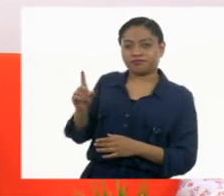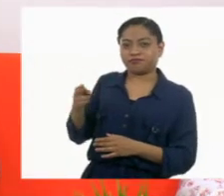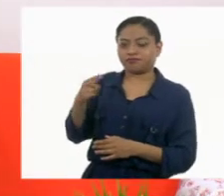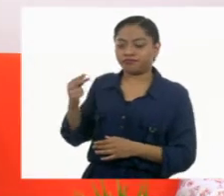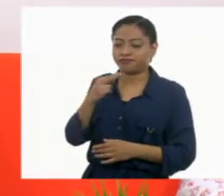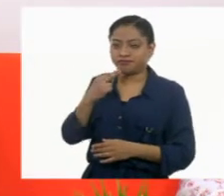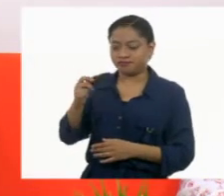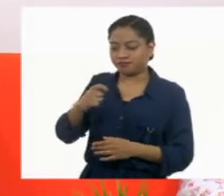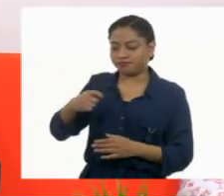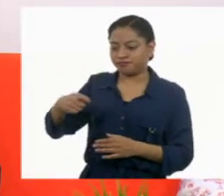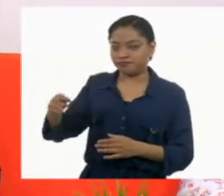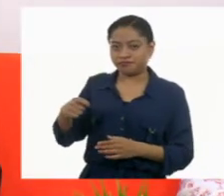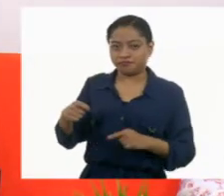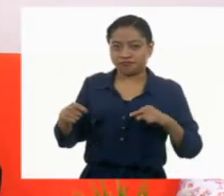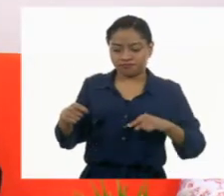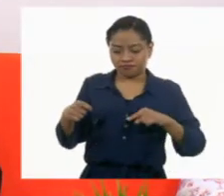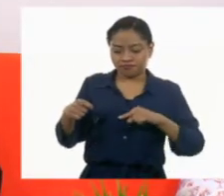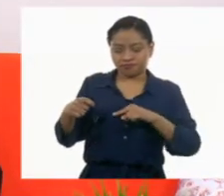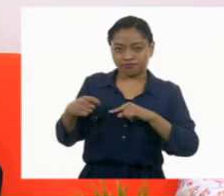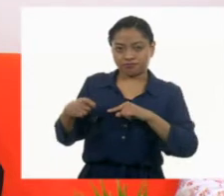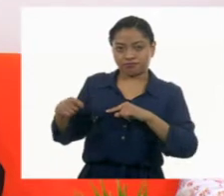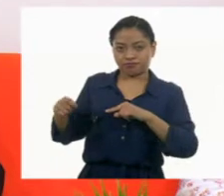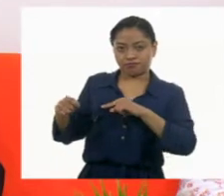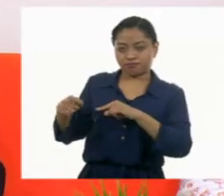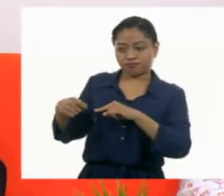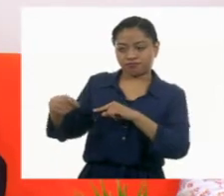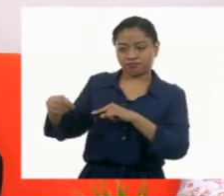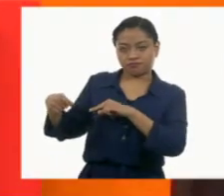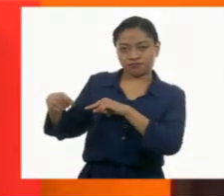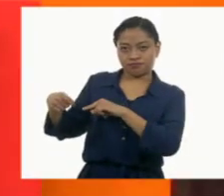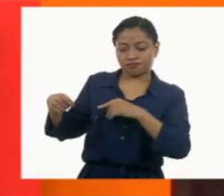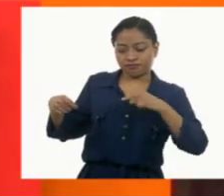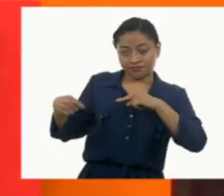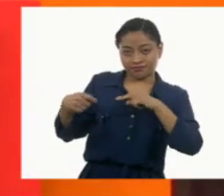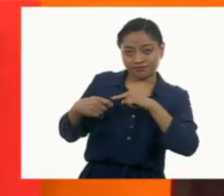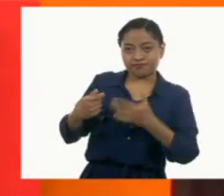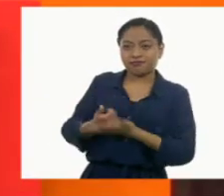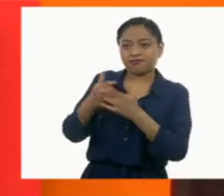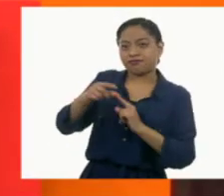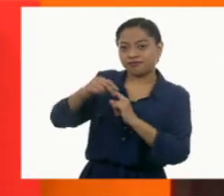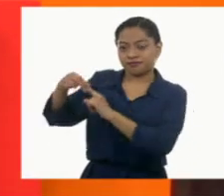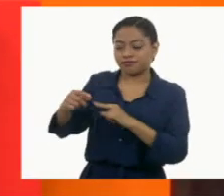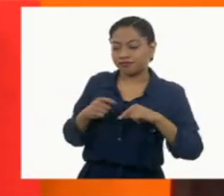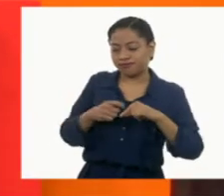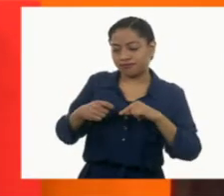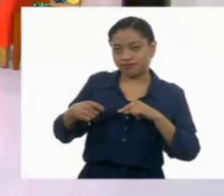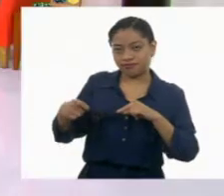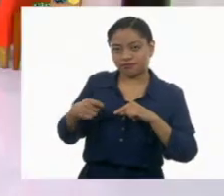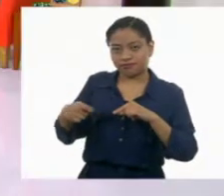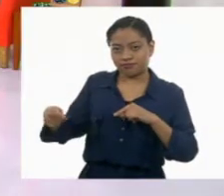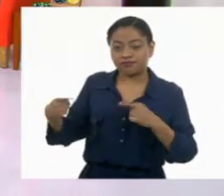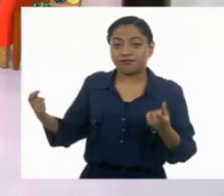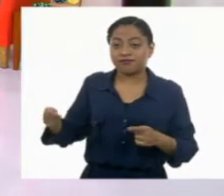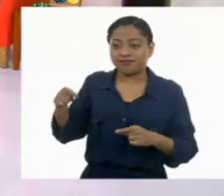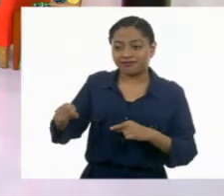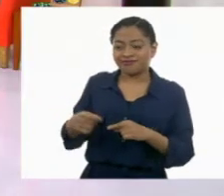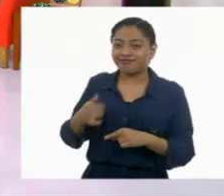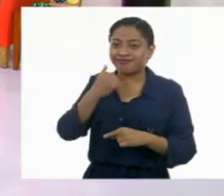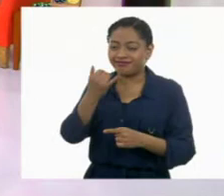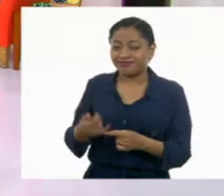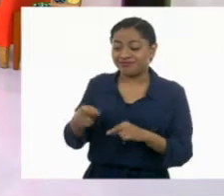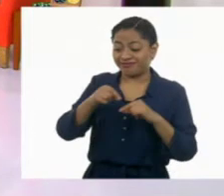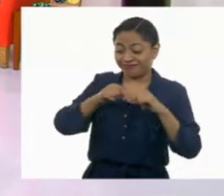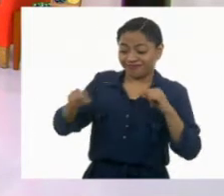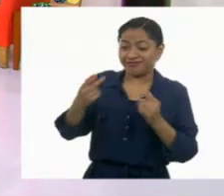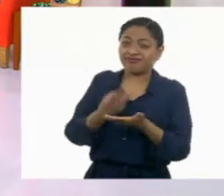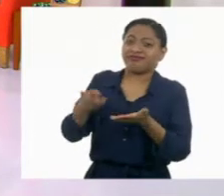izquierdo vaya guiando para ver dónde voy en el siguiente renglón. Okay. ¿Sale? Entonces, es un error muy frecuente de que sobreescriban. Entonces, cuando